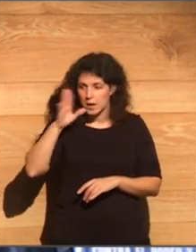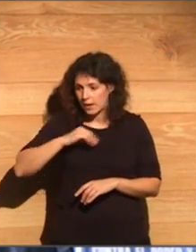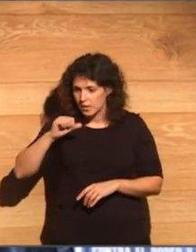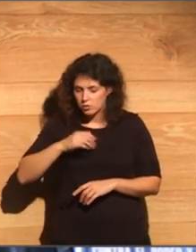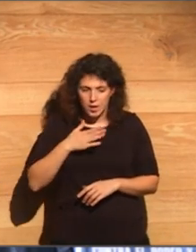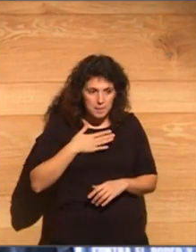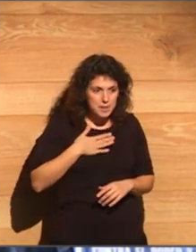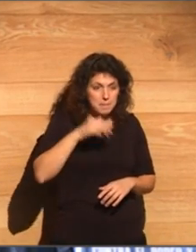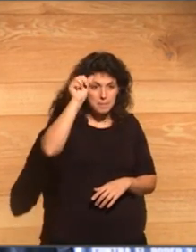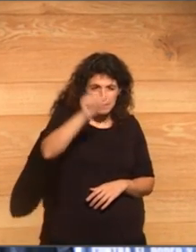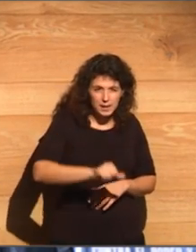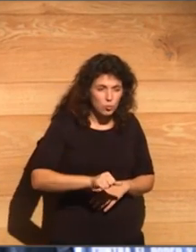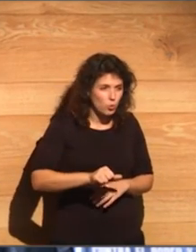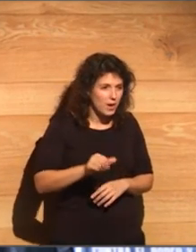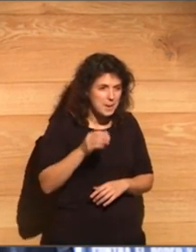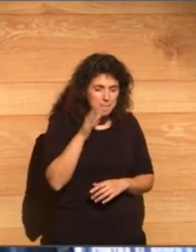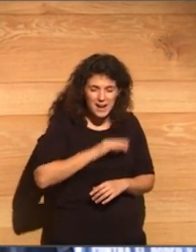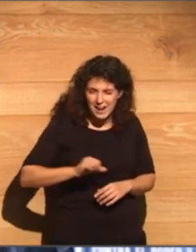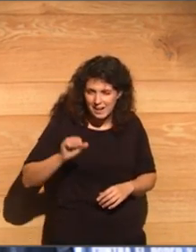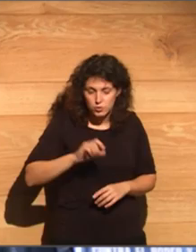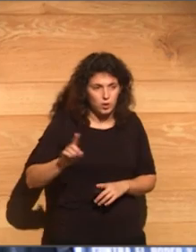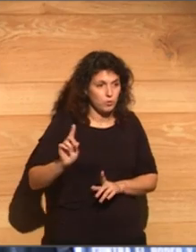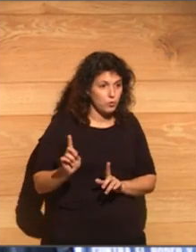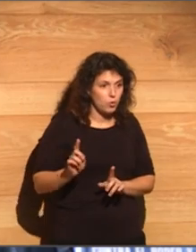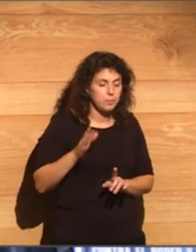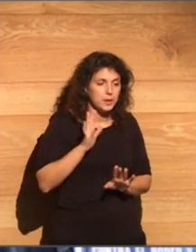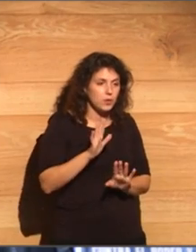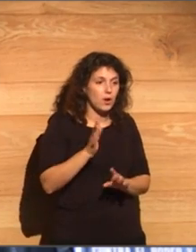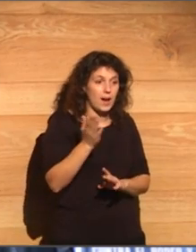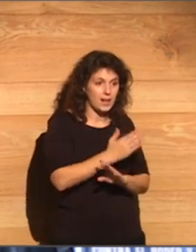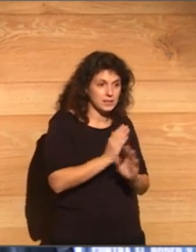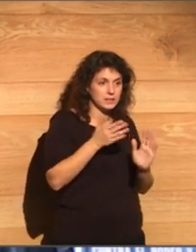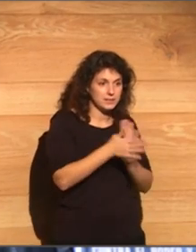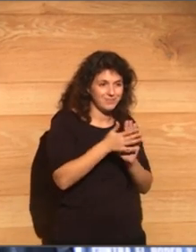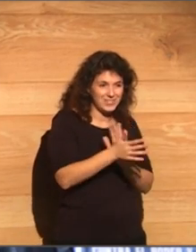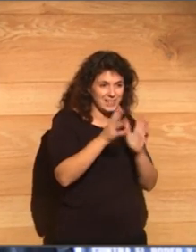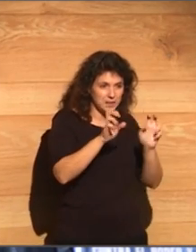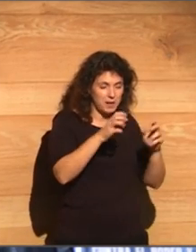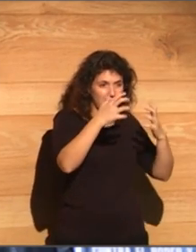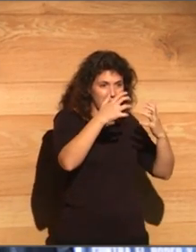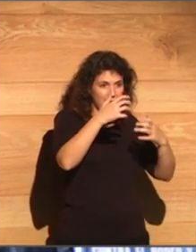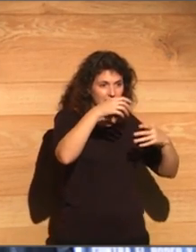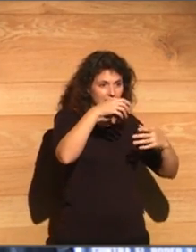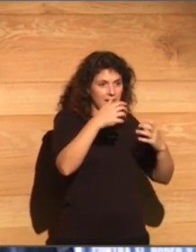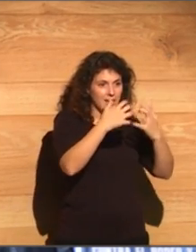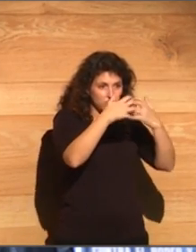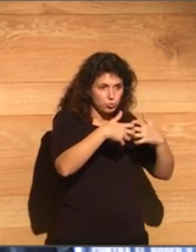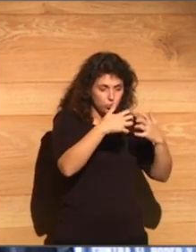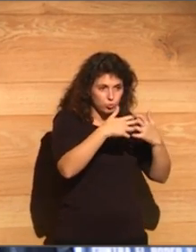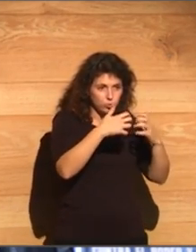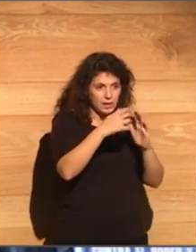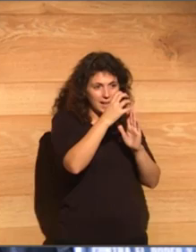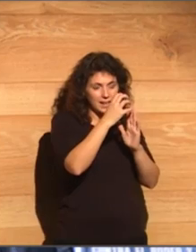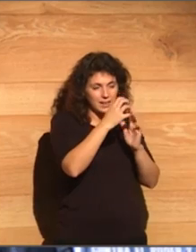una gran peli, me parece que ya está en ese astracán que estábamos definiendo antes, la estructura ya da exactamente igual, son